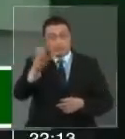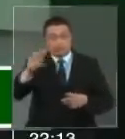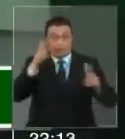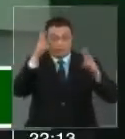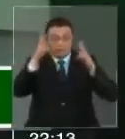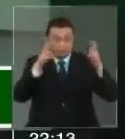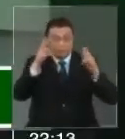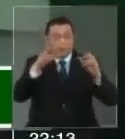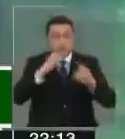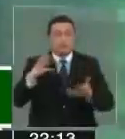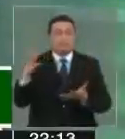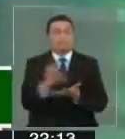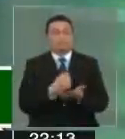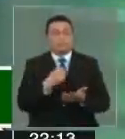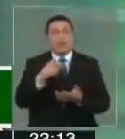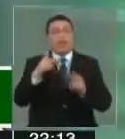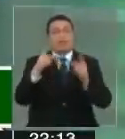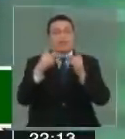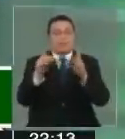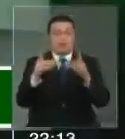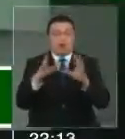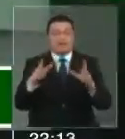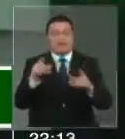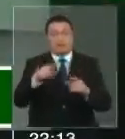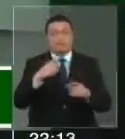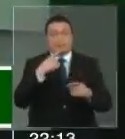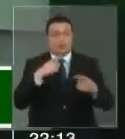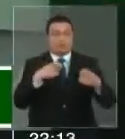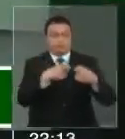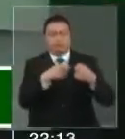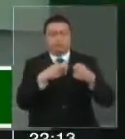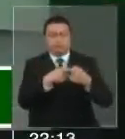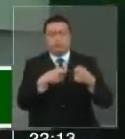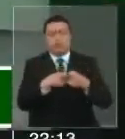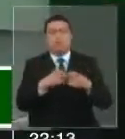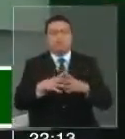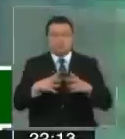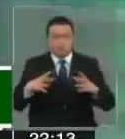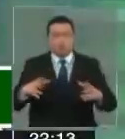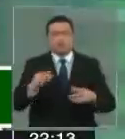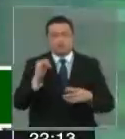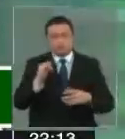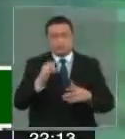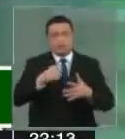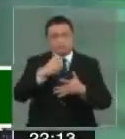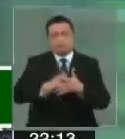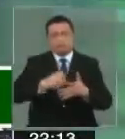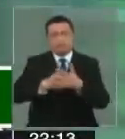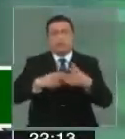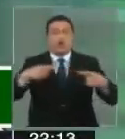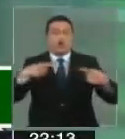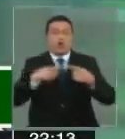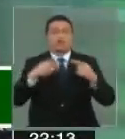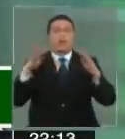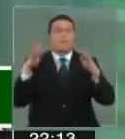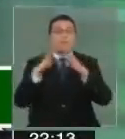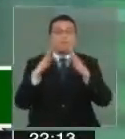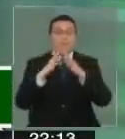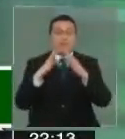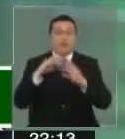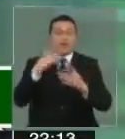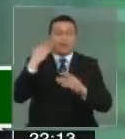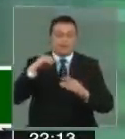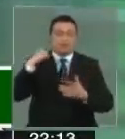sí, por la recuperación de la democracia. O sea, un momento de contrastes también. Muchos contrastes. Pero esta era época universitaria, sí, muy, sí, chicos,